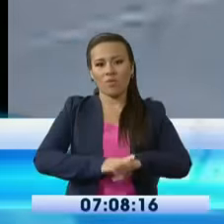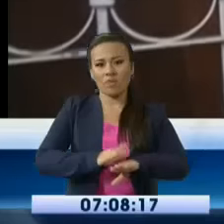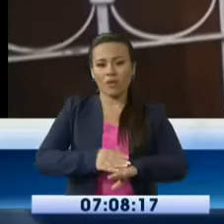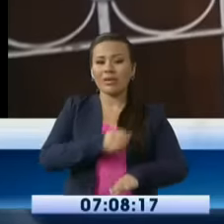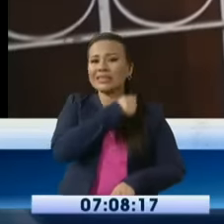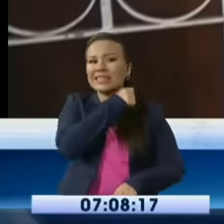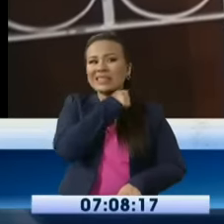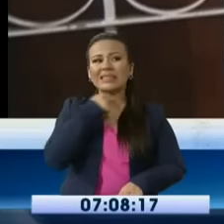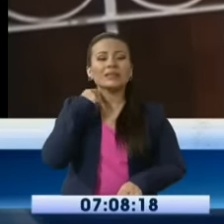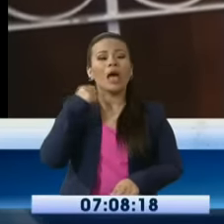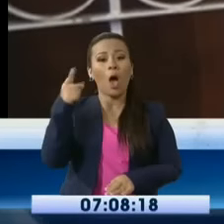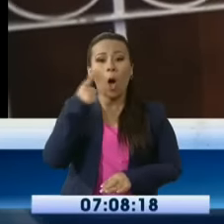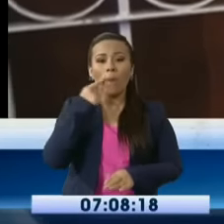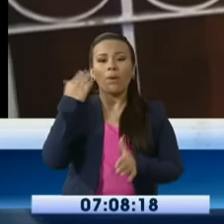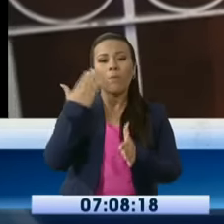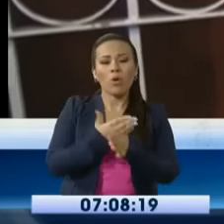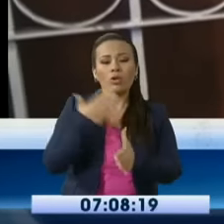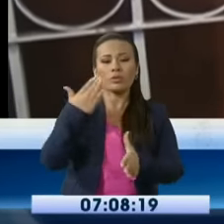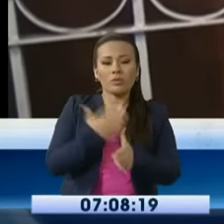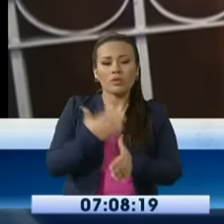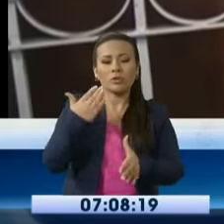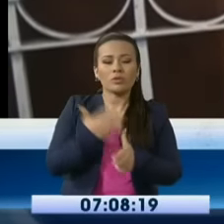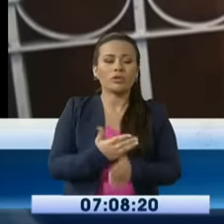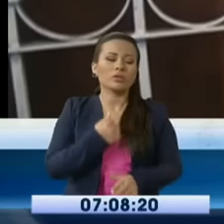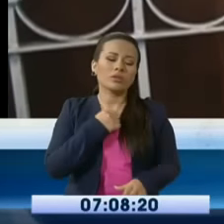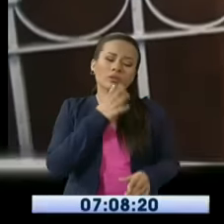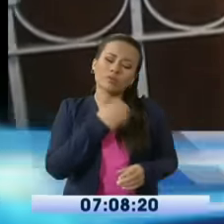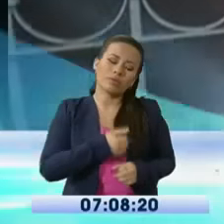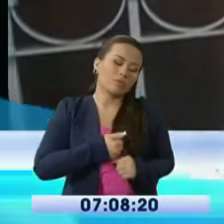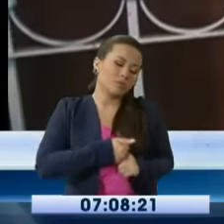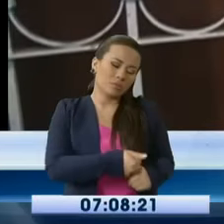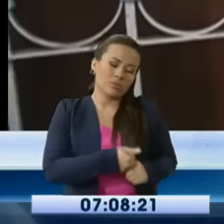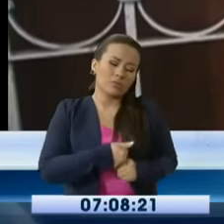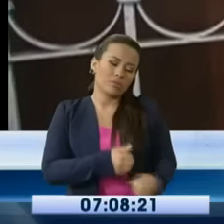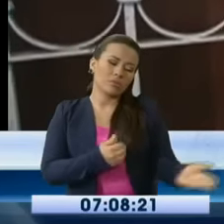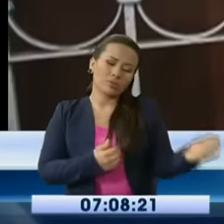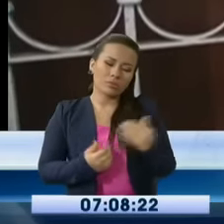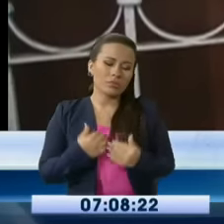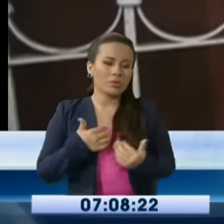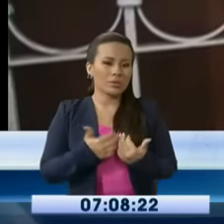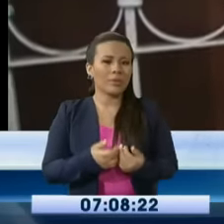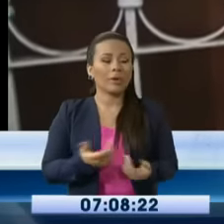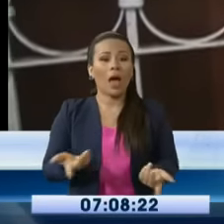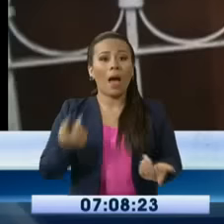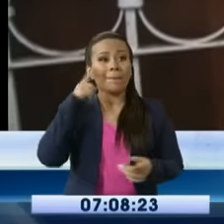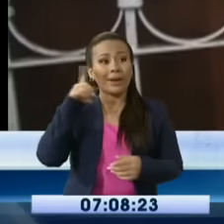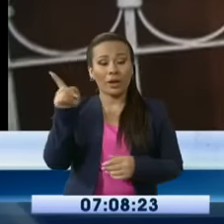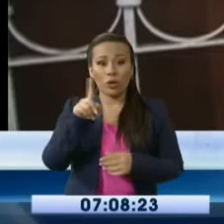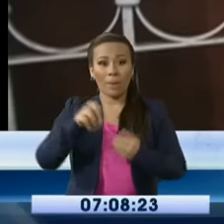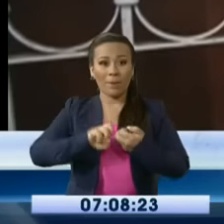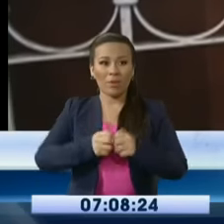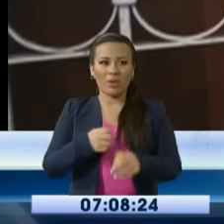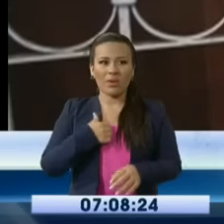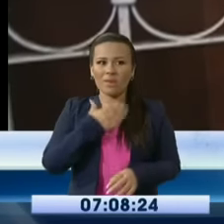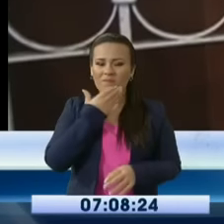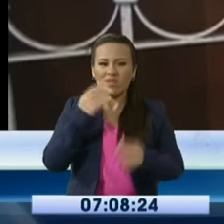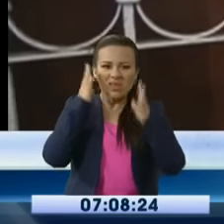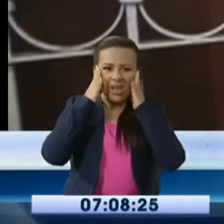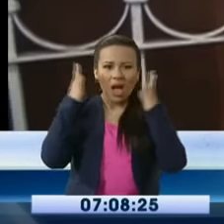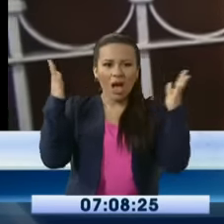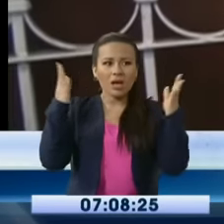andaba molestándola y que él andaba acosando y que mejor para evitar problemas, pues ya se iba